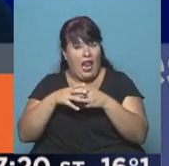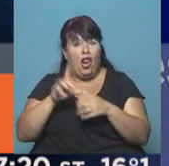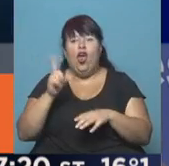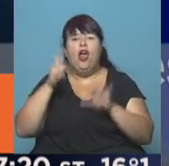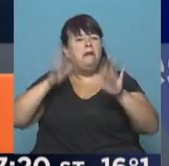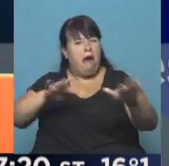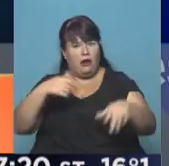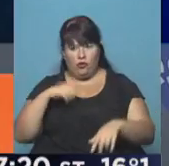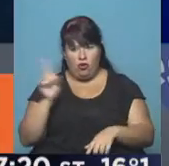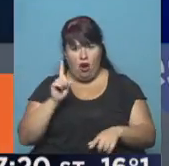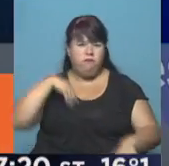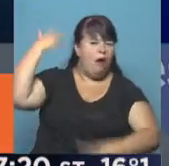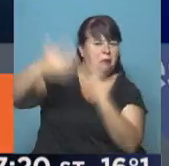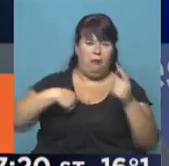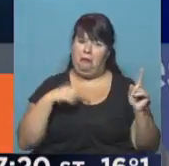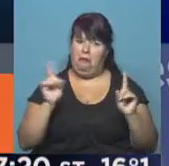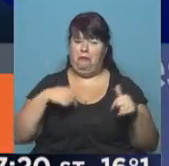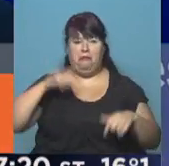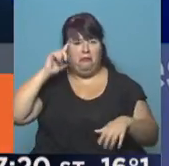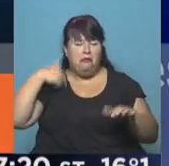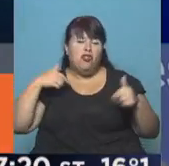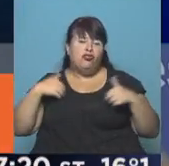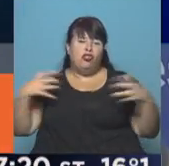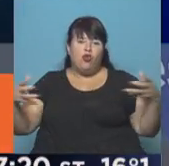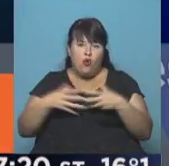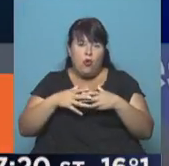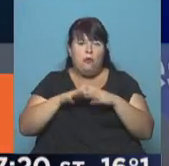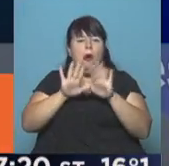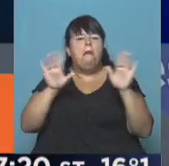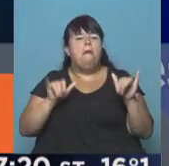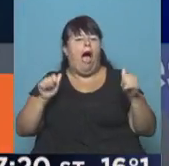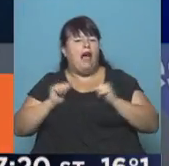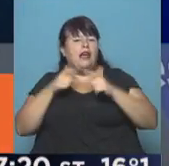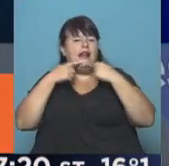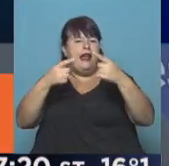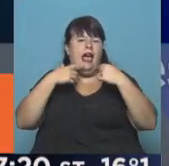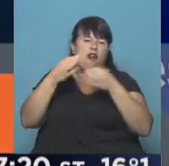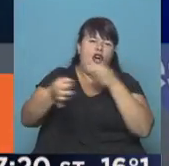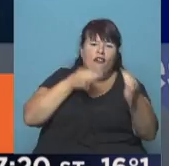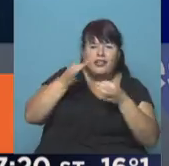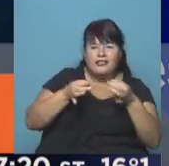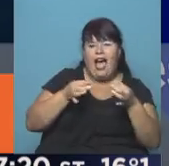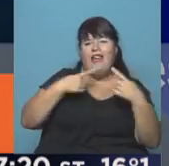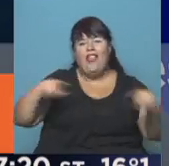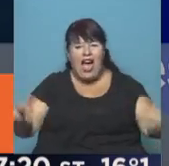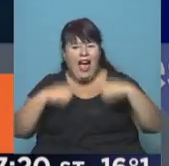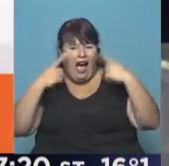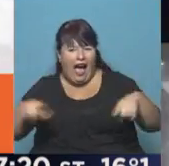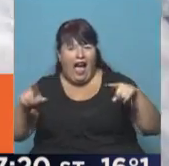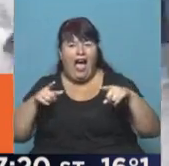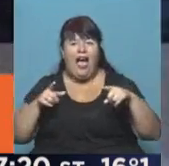encontraba manifestando de forma violenta. Nosotros estábamos de forma muy pacífica, estábamos hablando, cantando